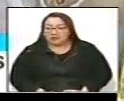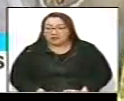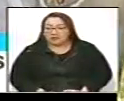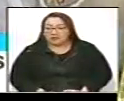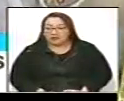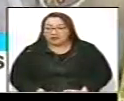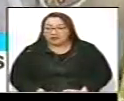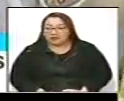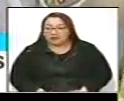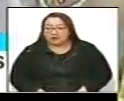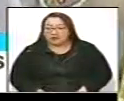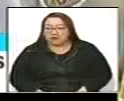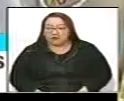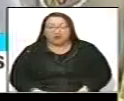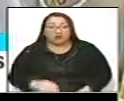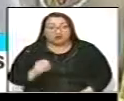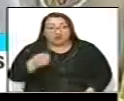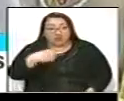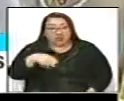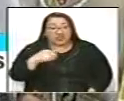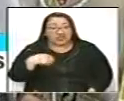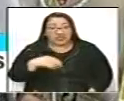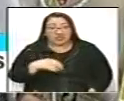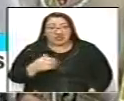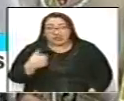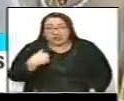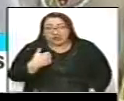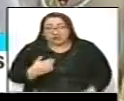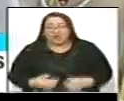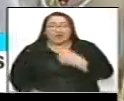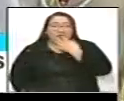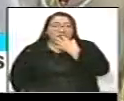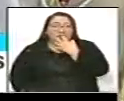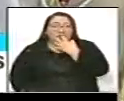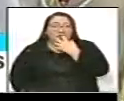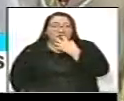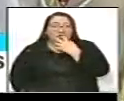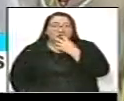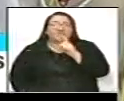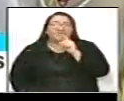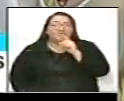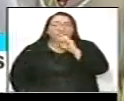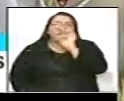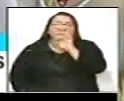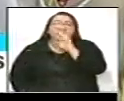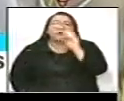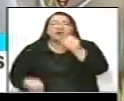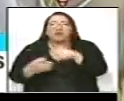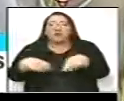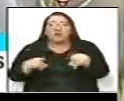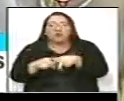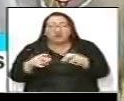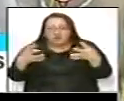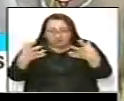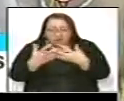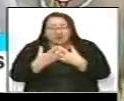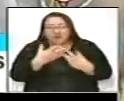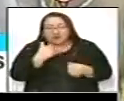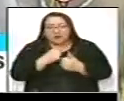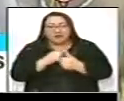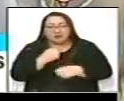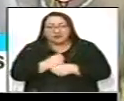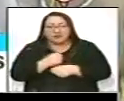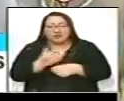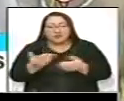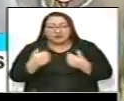dice, son los muchachos los que tienen que hacer eso. Porque a veces podemos ser un poco rígidos. Articular la